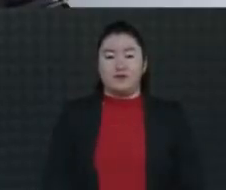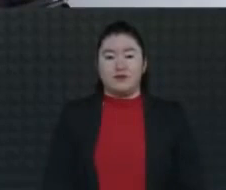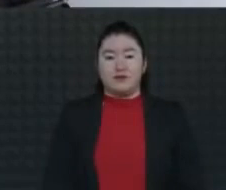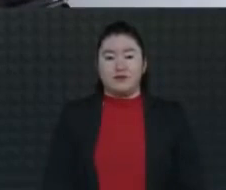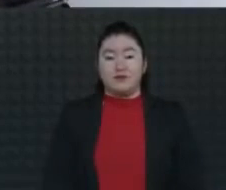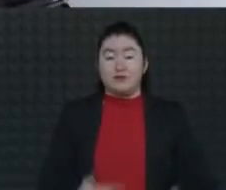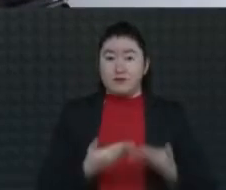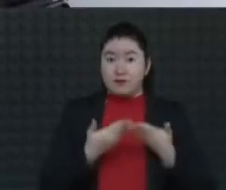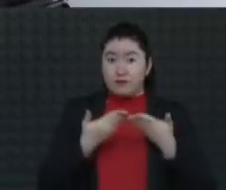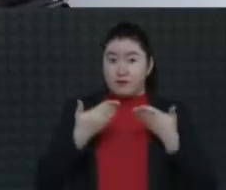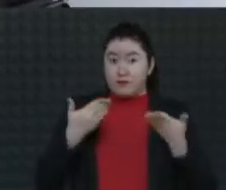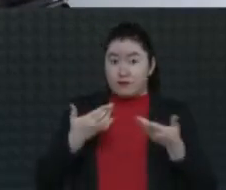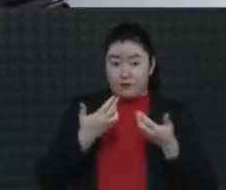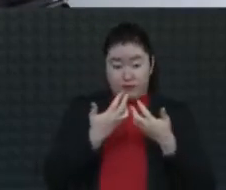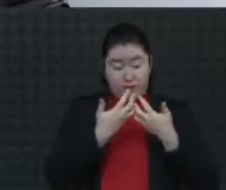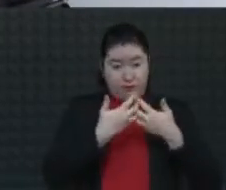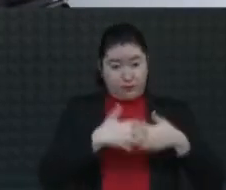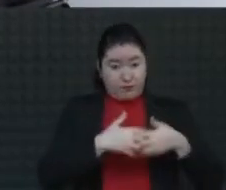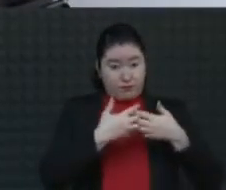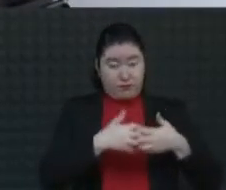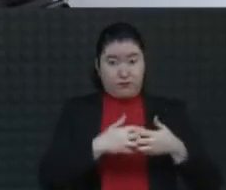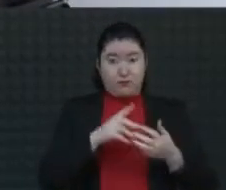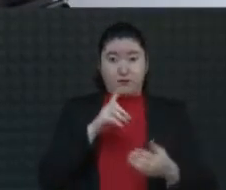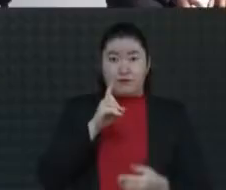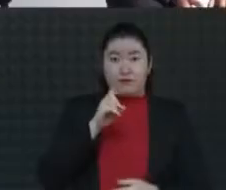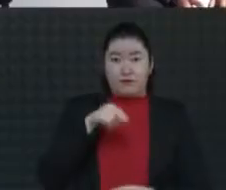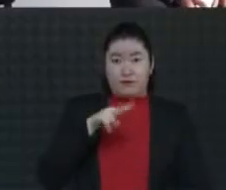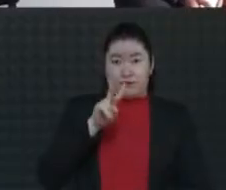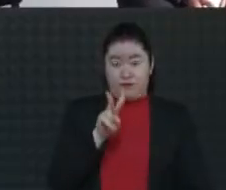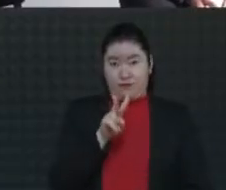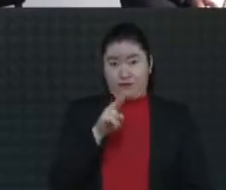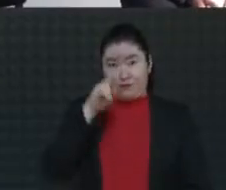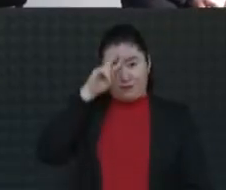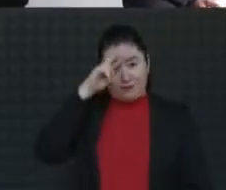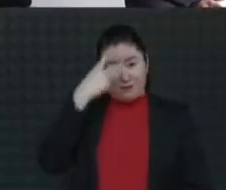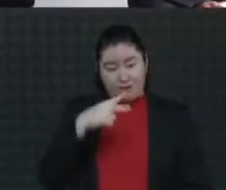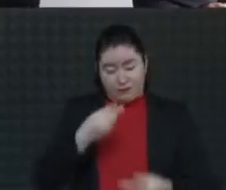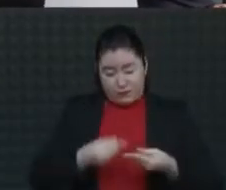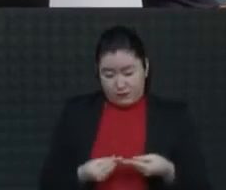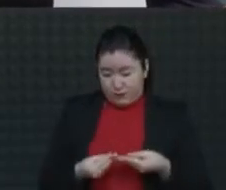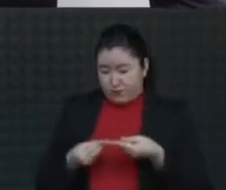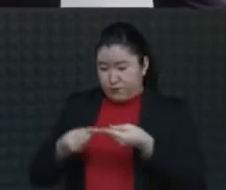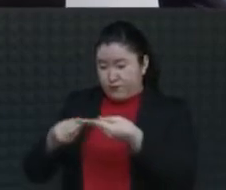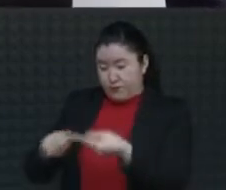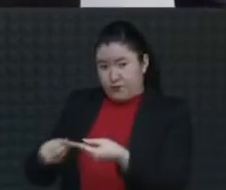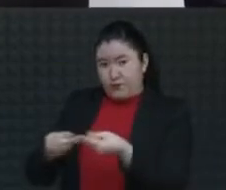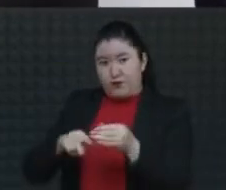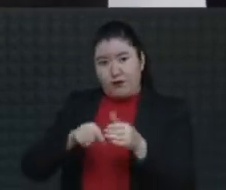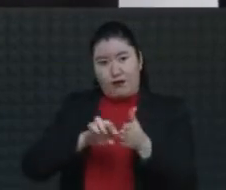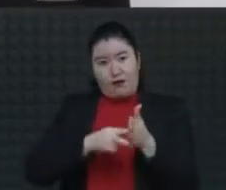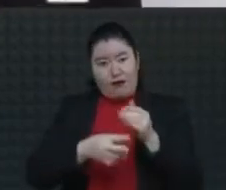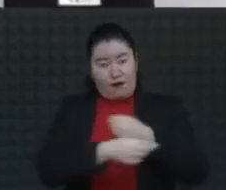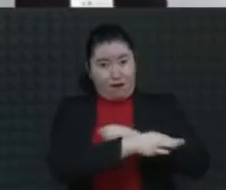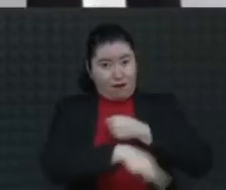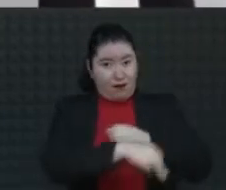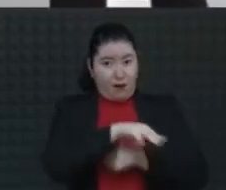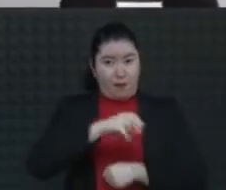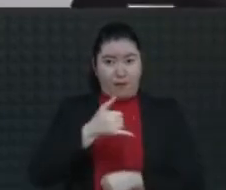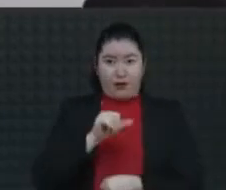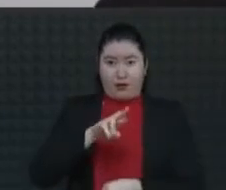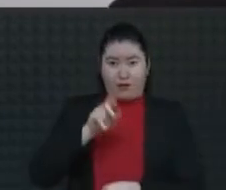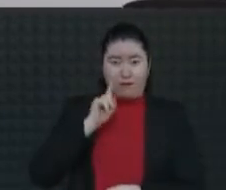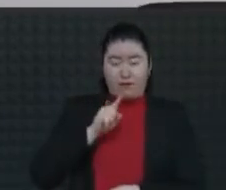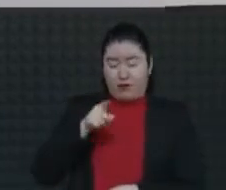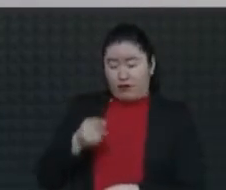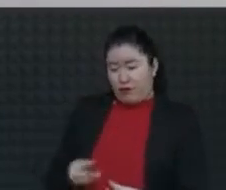En estos momentos, la empresa DNB México hace entrega a la arquitecta Miriam Ursúa Venegas el